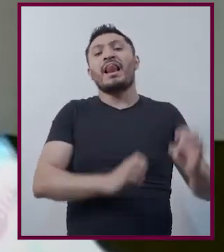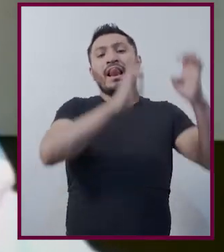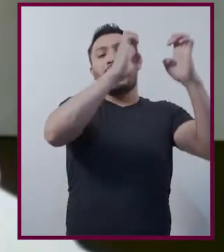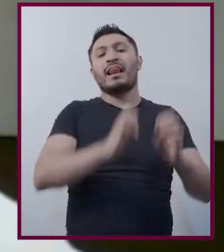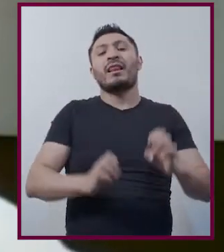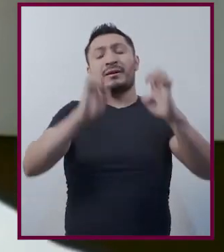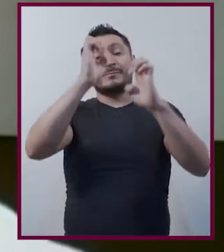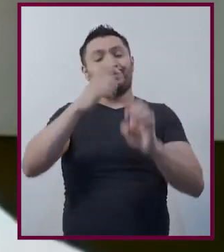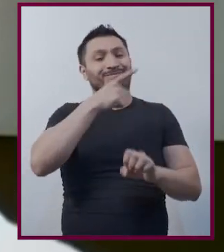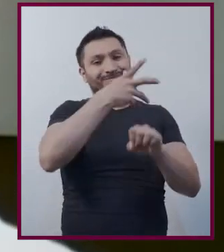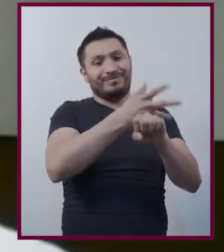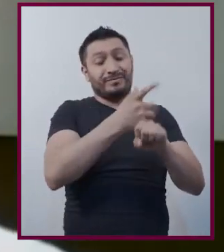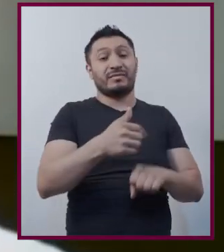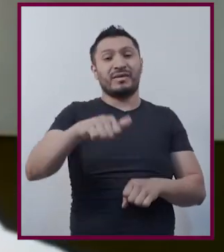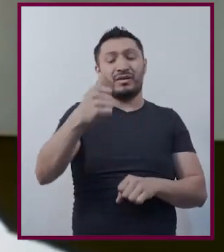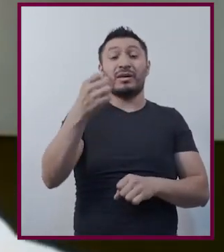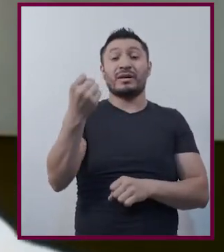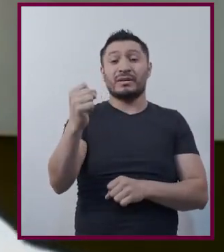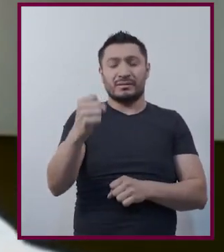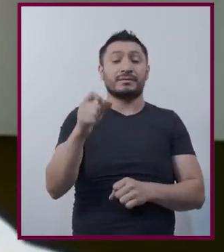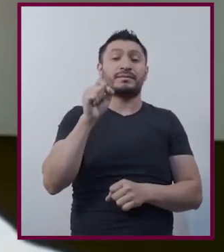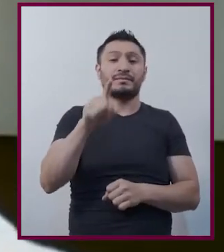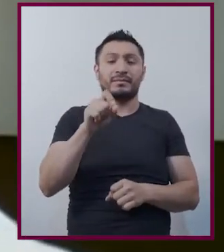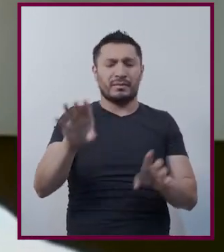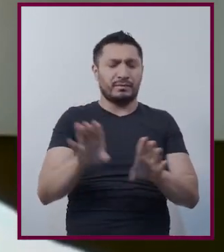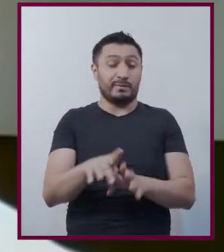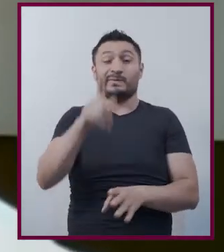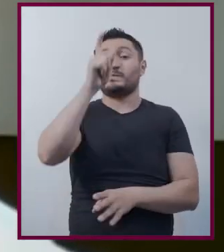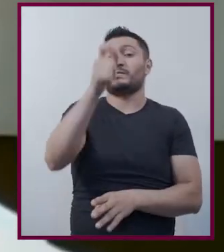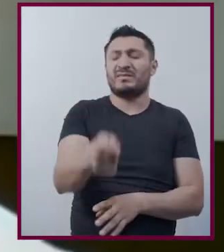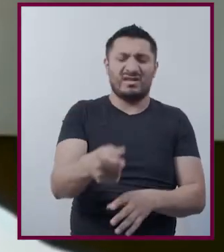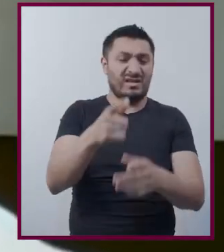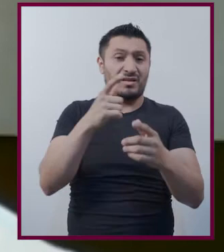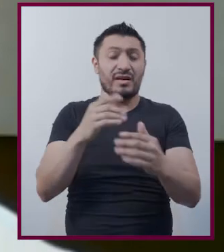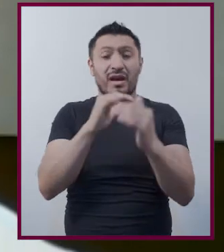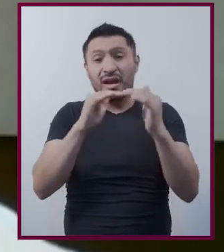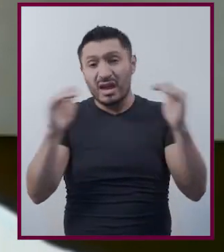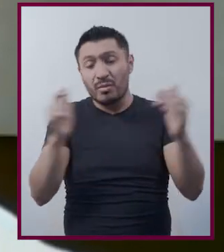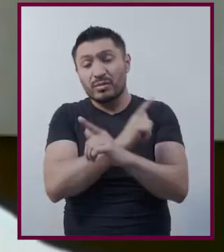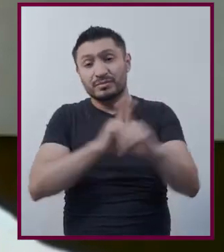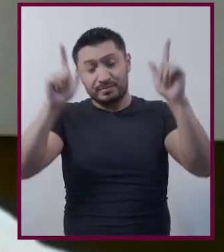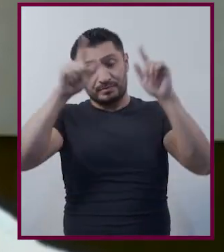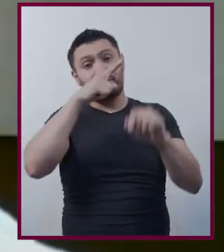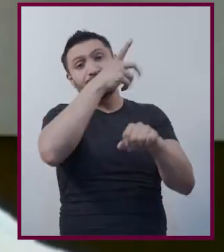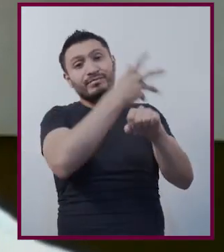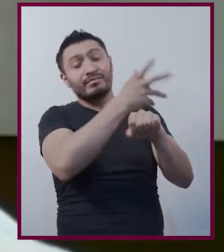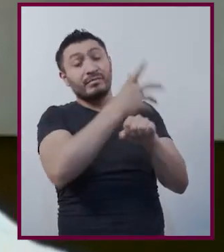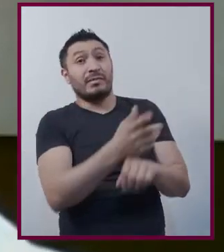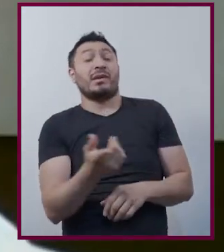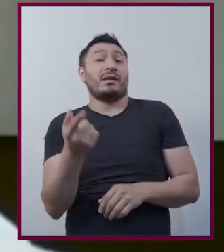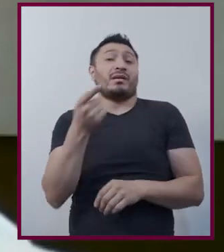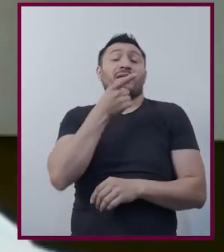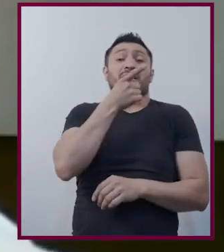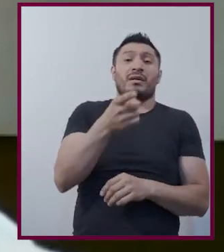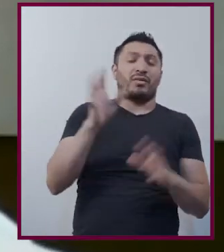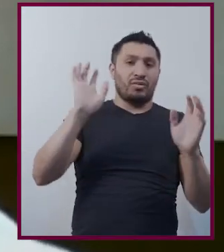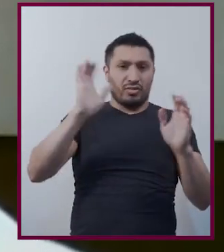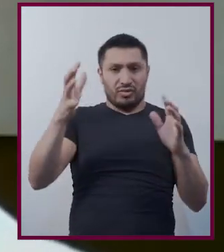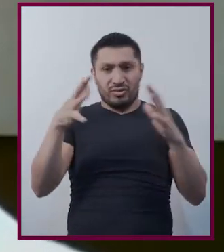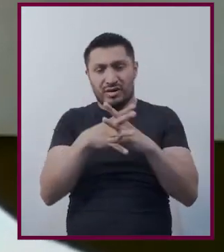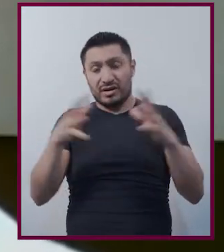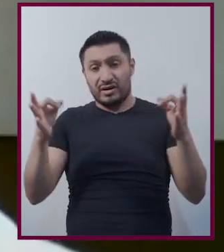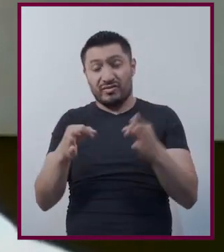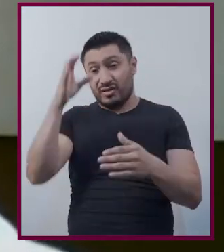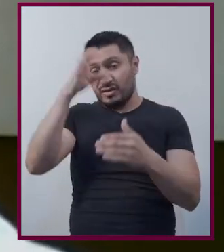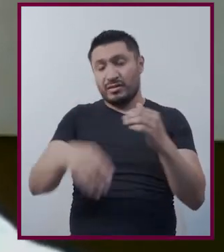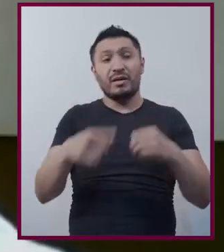contra Estados Unidos, que también viene a cuestionar a esta democracia liberal. Estados Unidos se decía, cuando acabó la Guerra Fría,